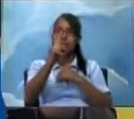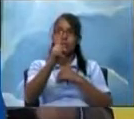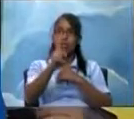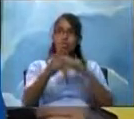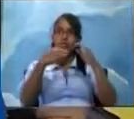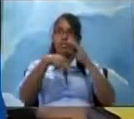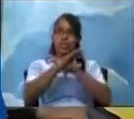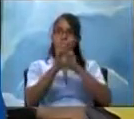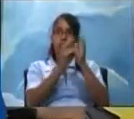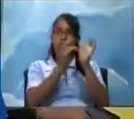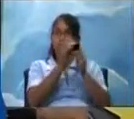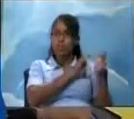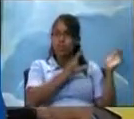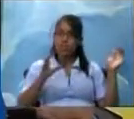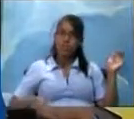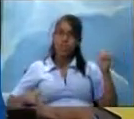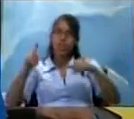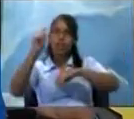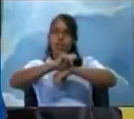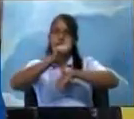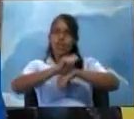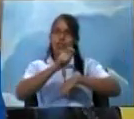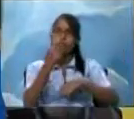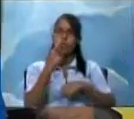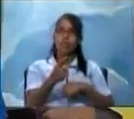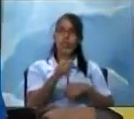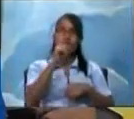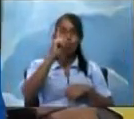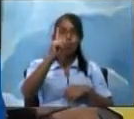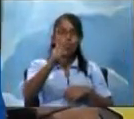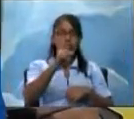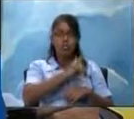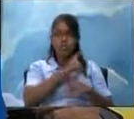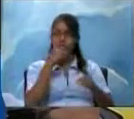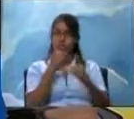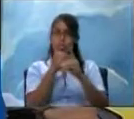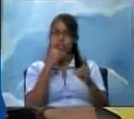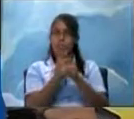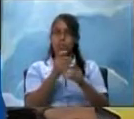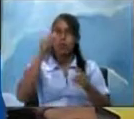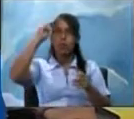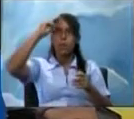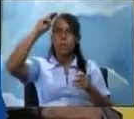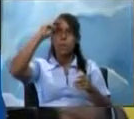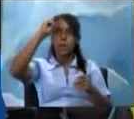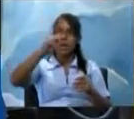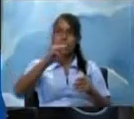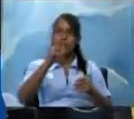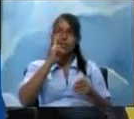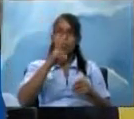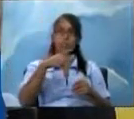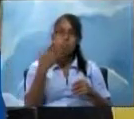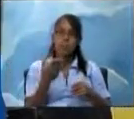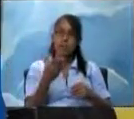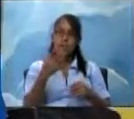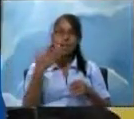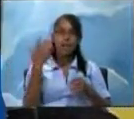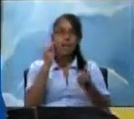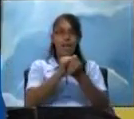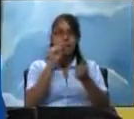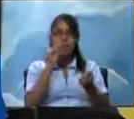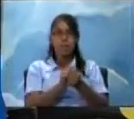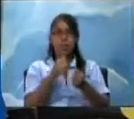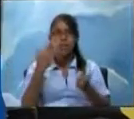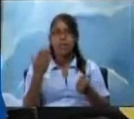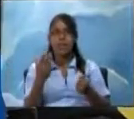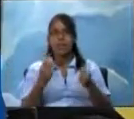1, saliendo Jesús del templo, le dijo uno de sus discípulos, maestro, mira qué